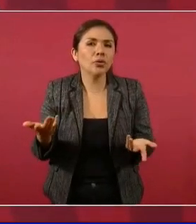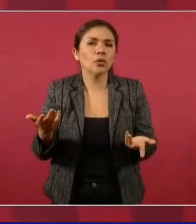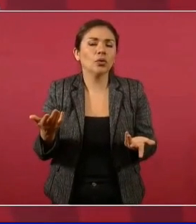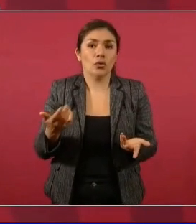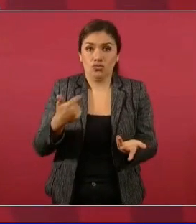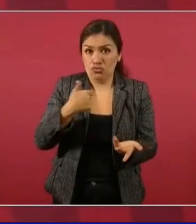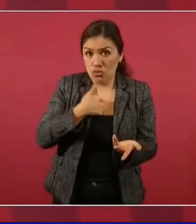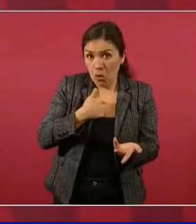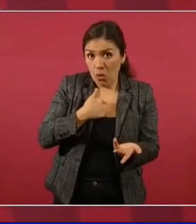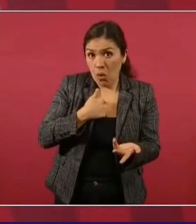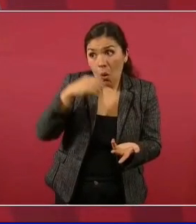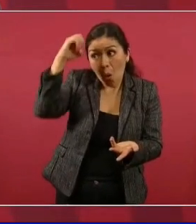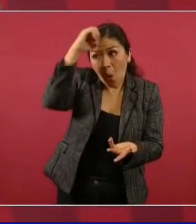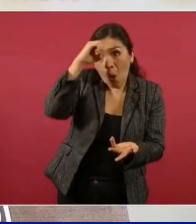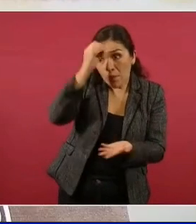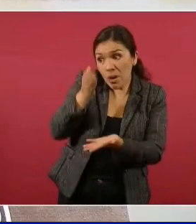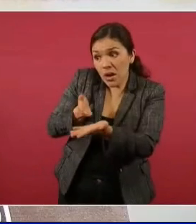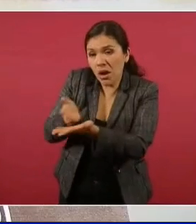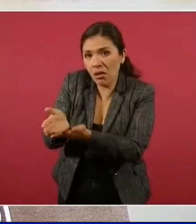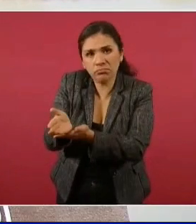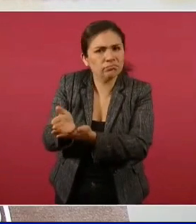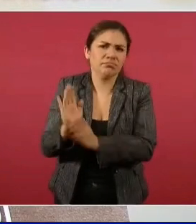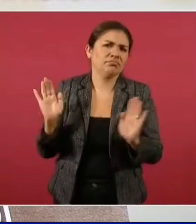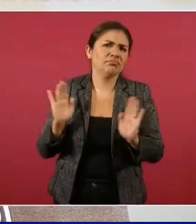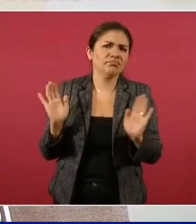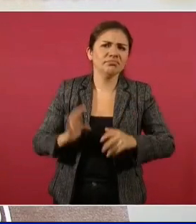no opino.